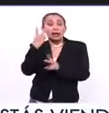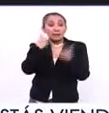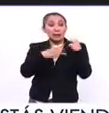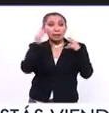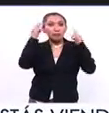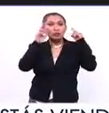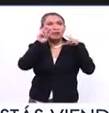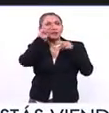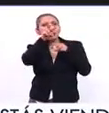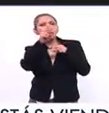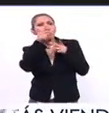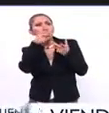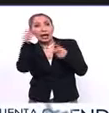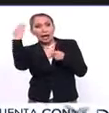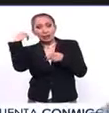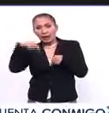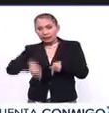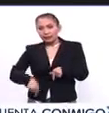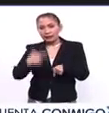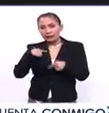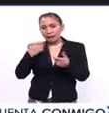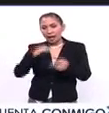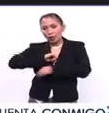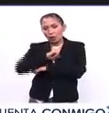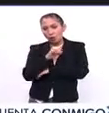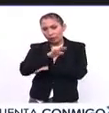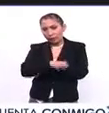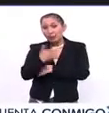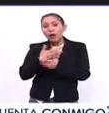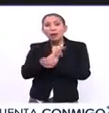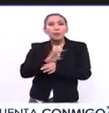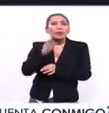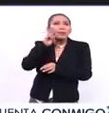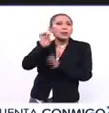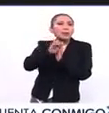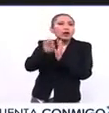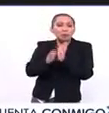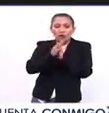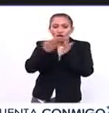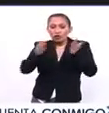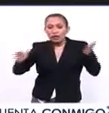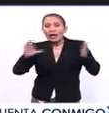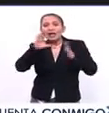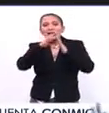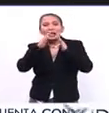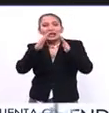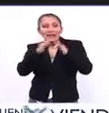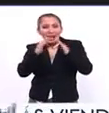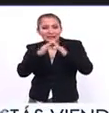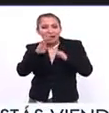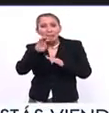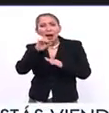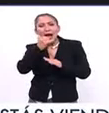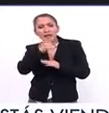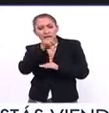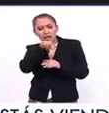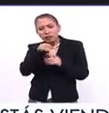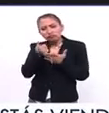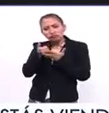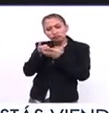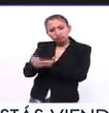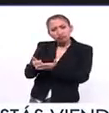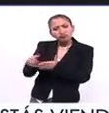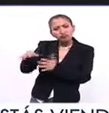museo ha visto lo que ya estaba aquí en el acervo, pero ahora podrán ver, por ejemplo, los folletos de Casa Bayer y toda la influencia que tuvo,